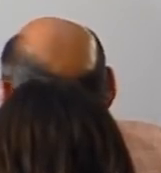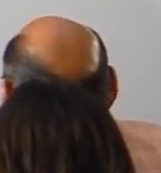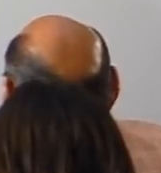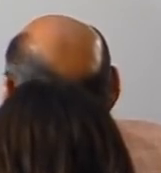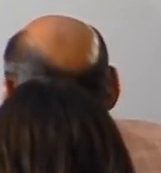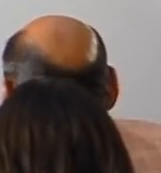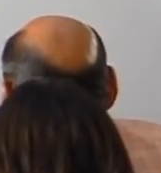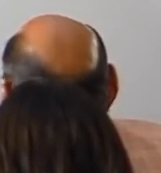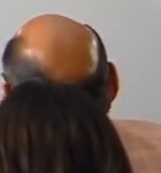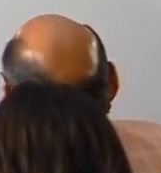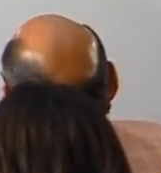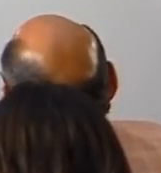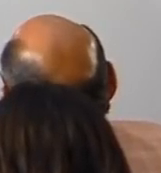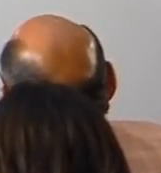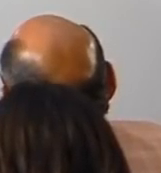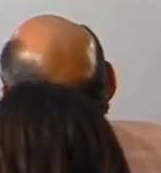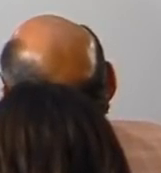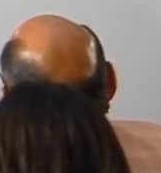se dio el cambio